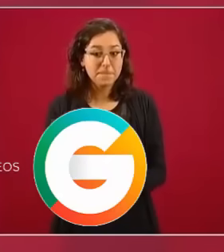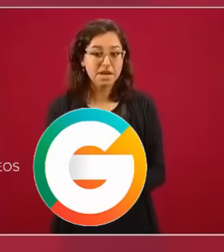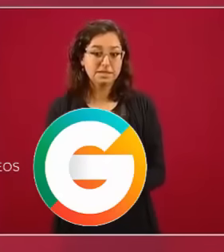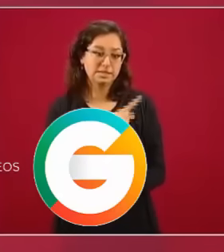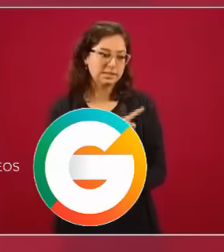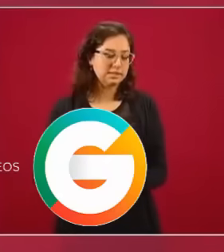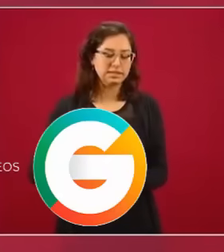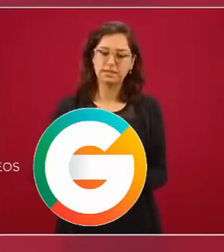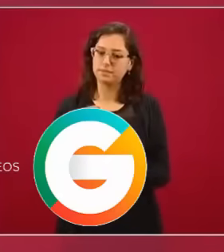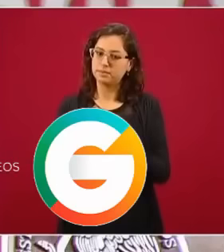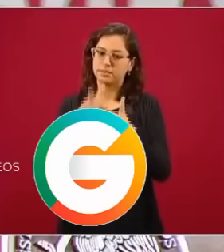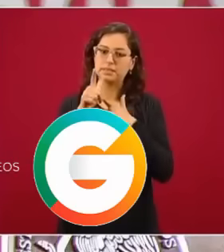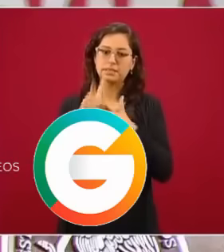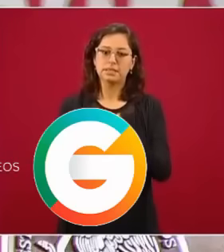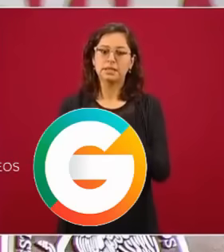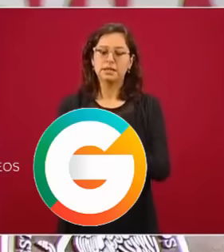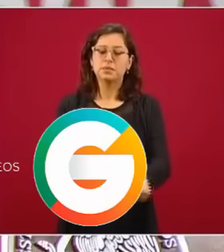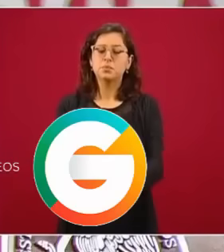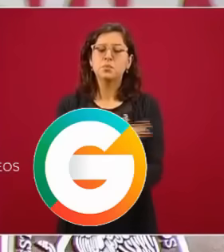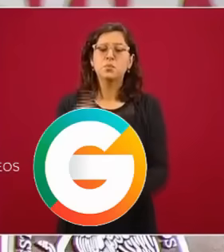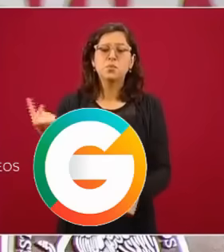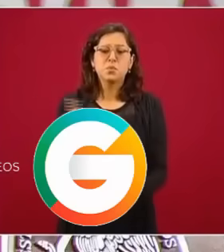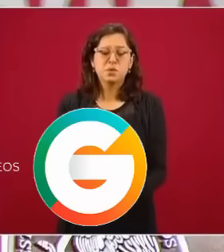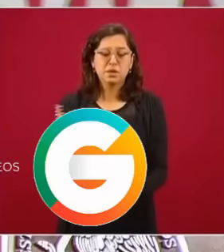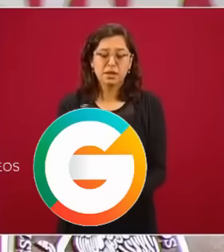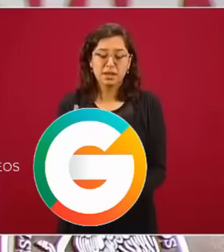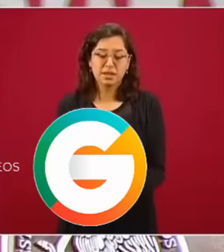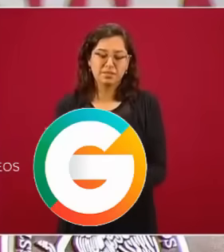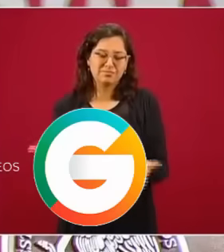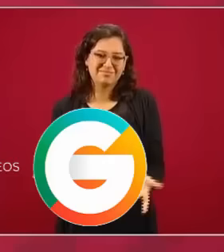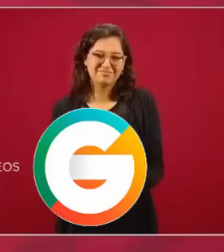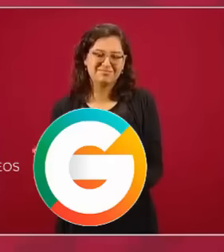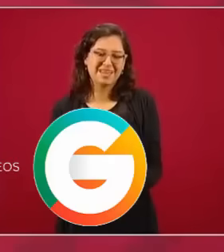entre otras cosas, porque la política neoliberal